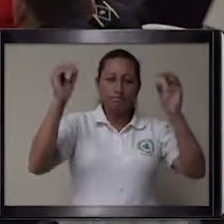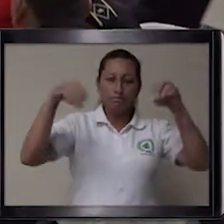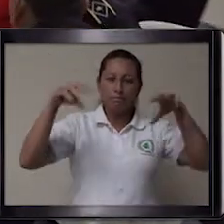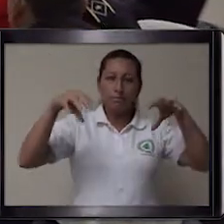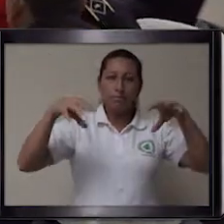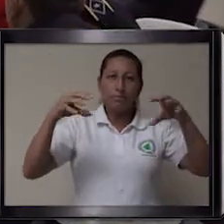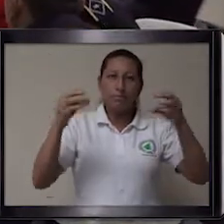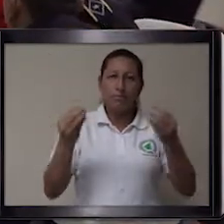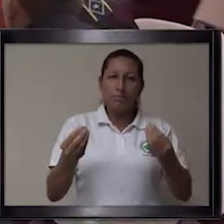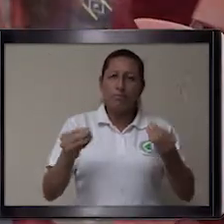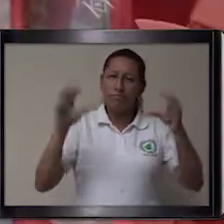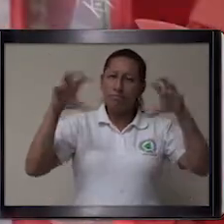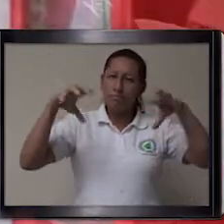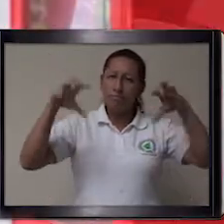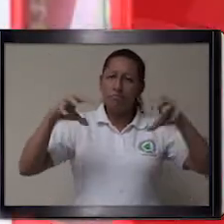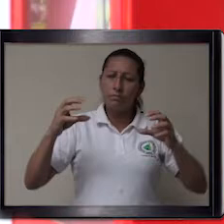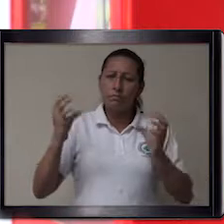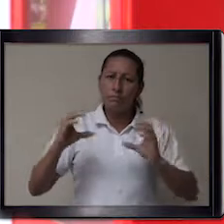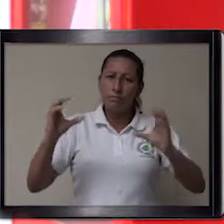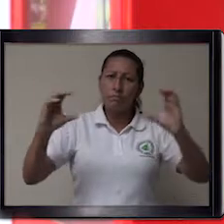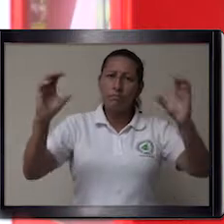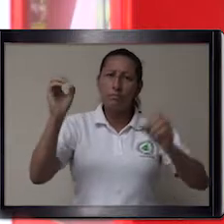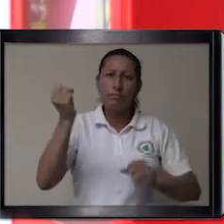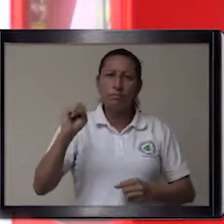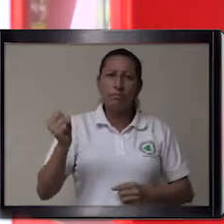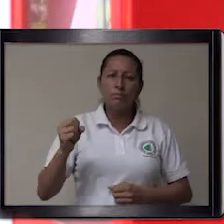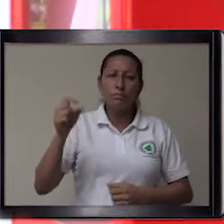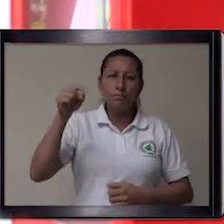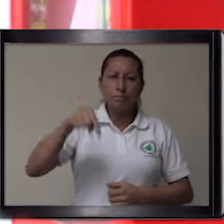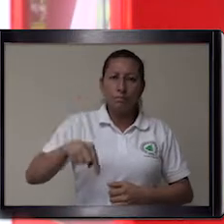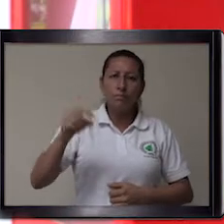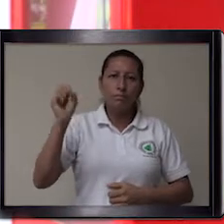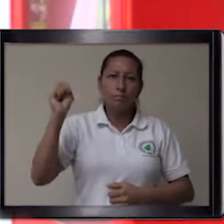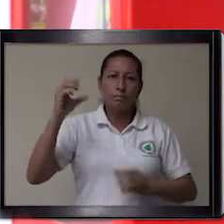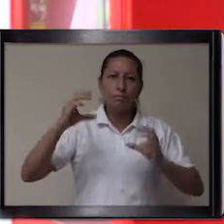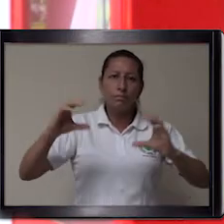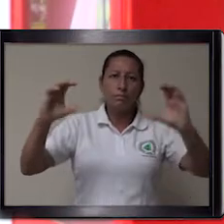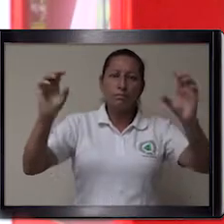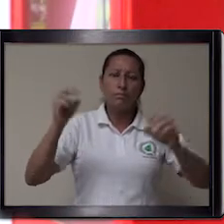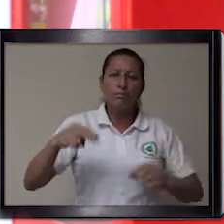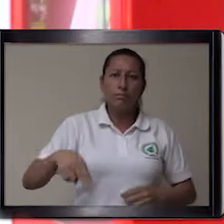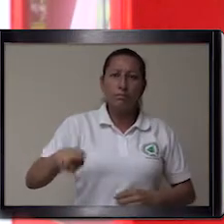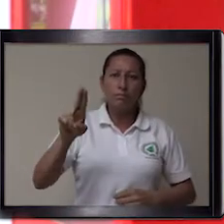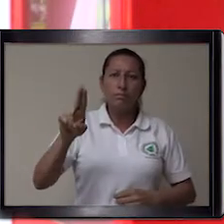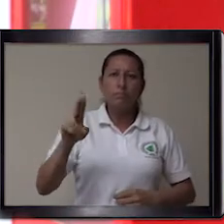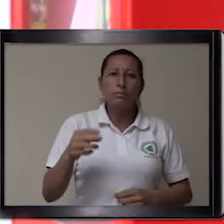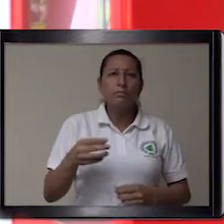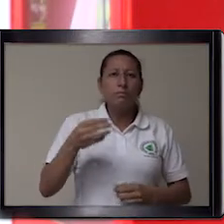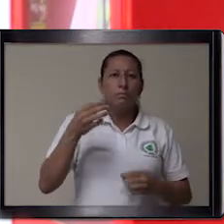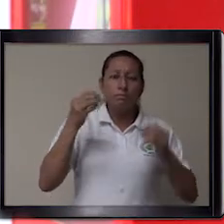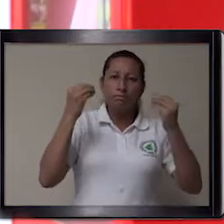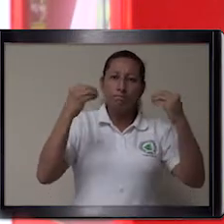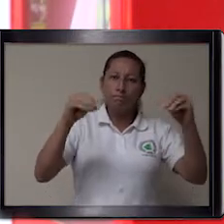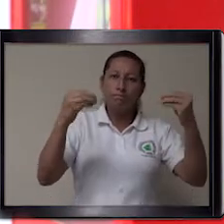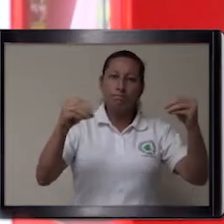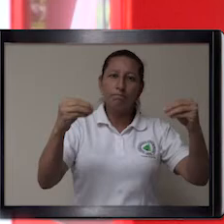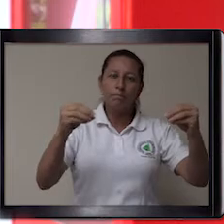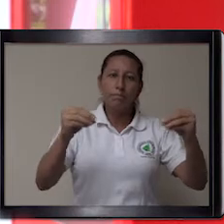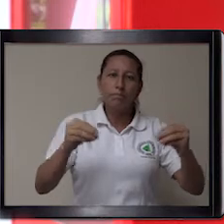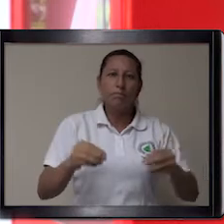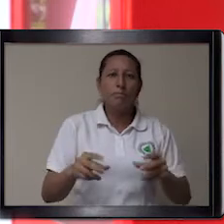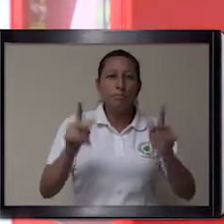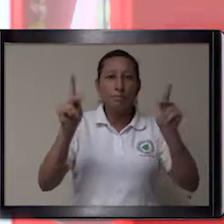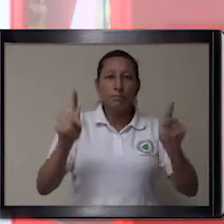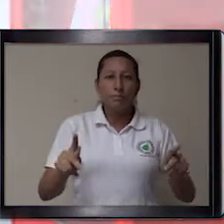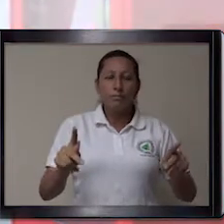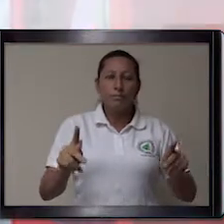los efectos del periodo lluvioso. Hemos estado trabajando ya con Caribe Sur, estamos hoy con Caribe Norte, preparando a la comunidad educativa